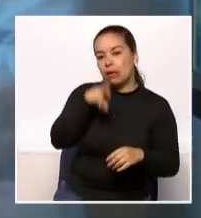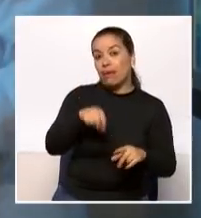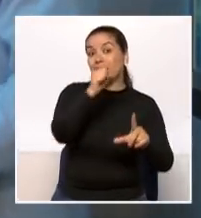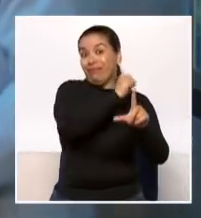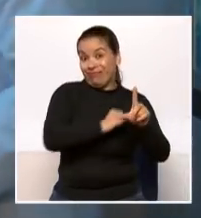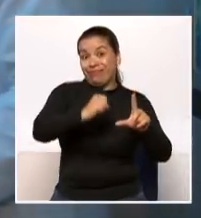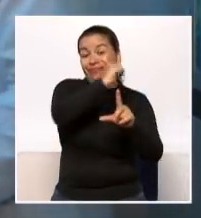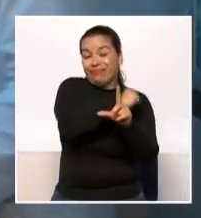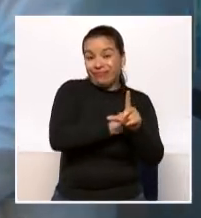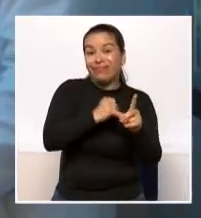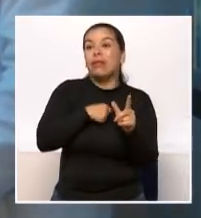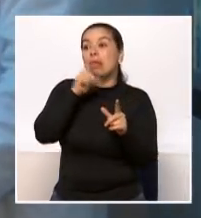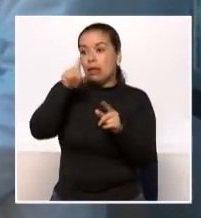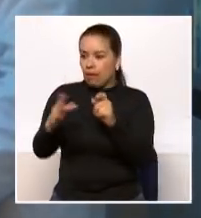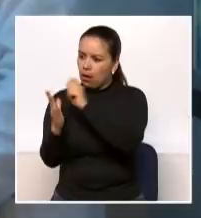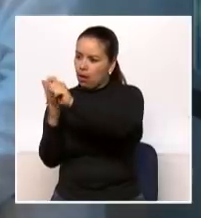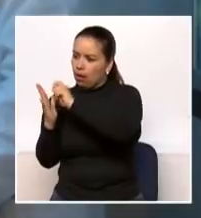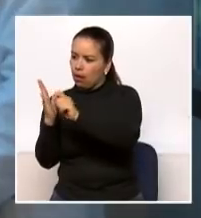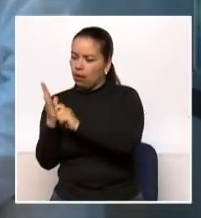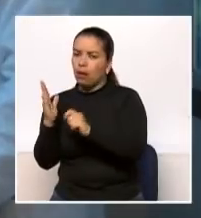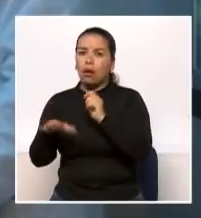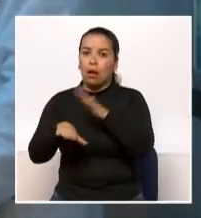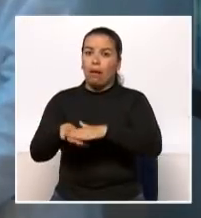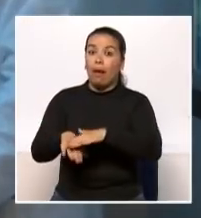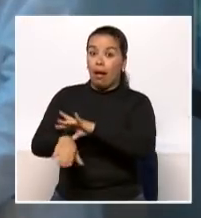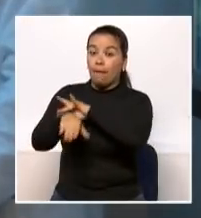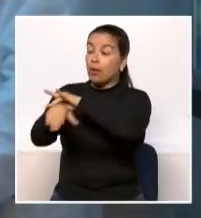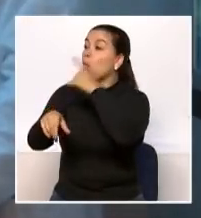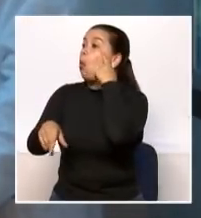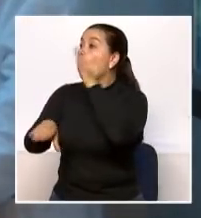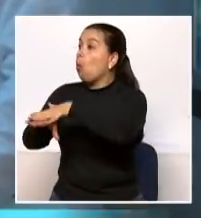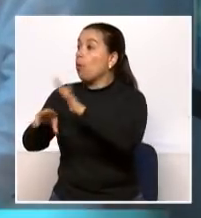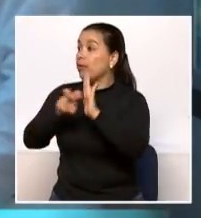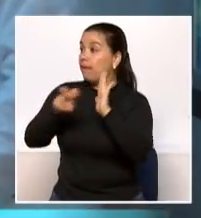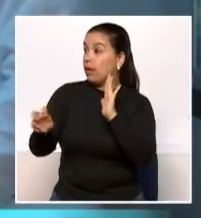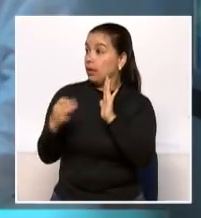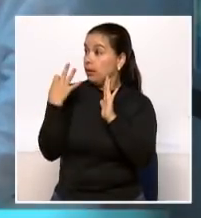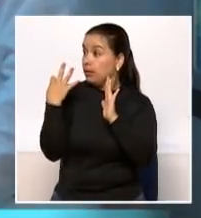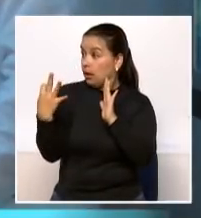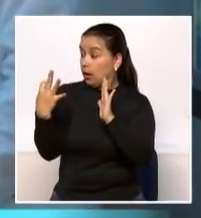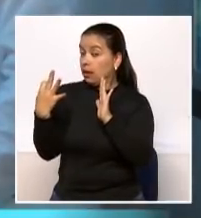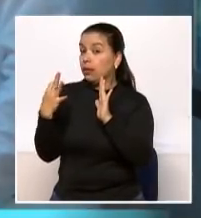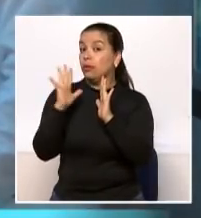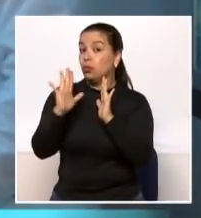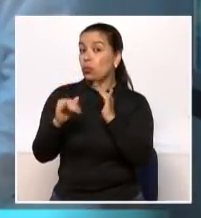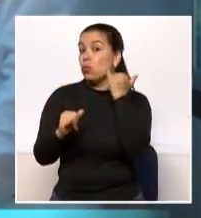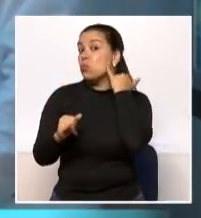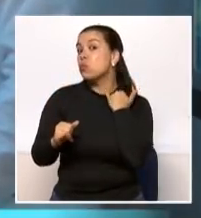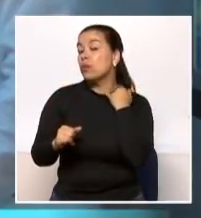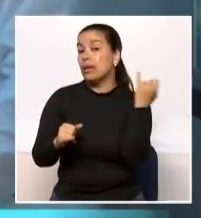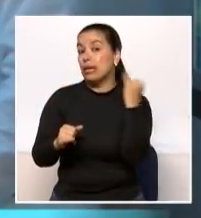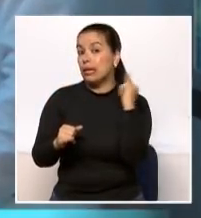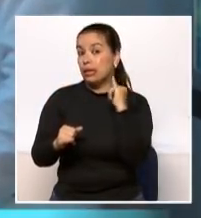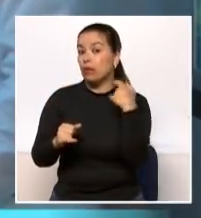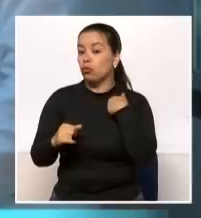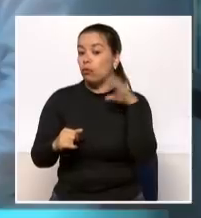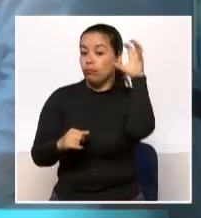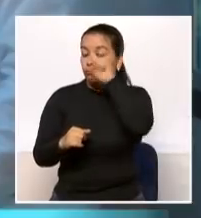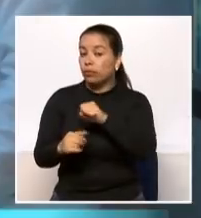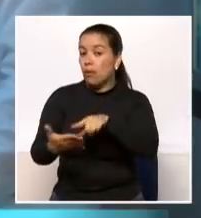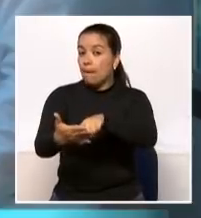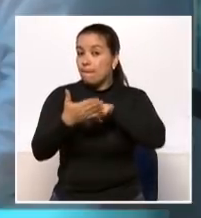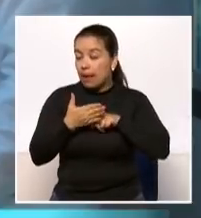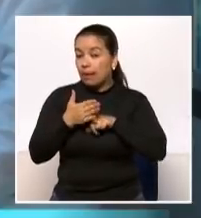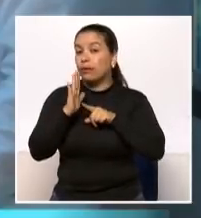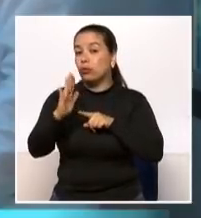Lo tengo que escribir y tengo que decirle al médico, en el nivel 3 del hemicuello izquierdo encuentro una imagen ganglionar